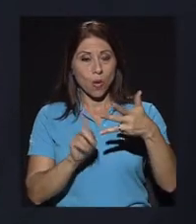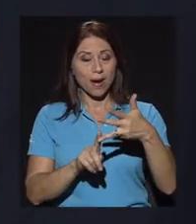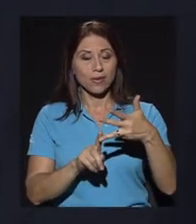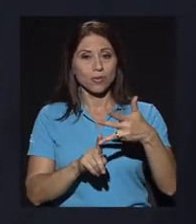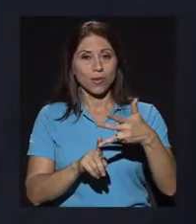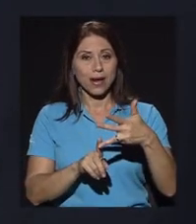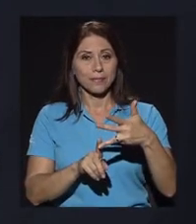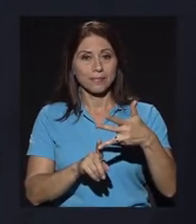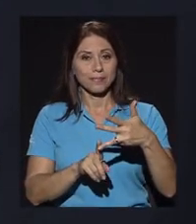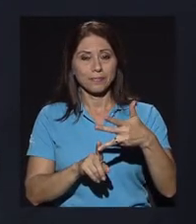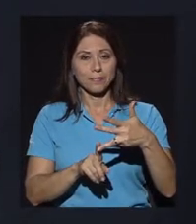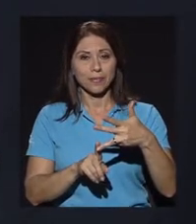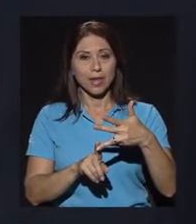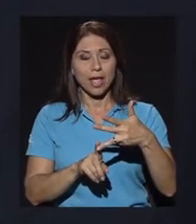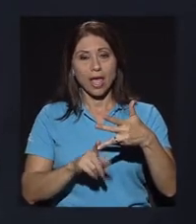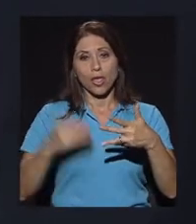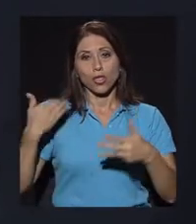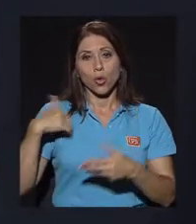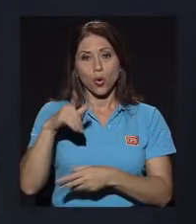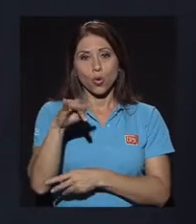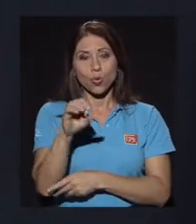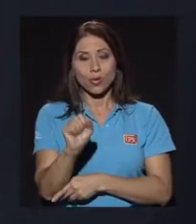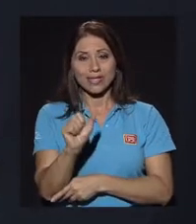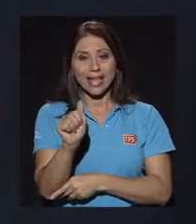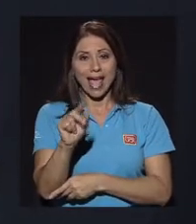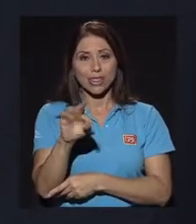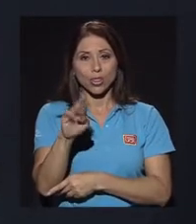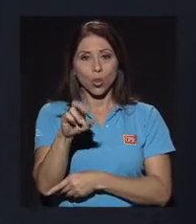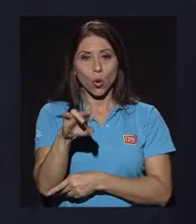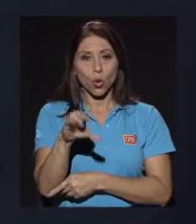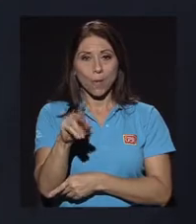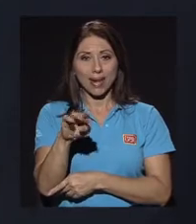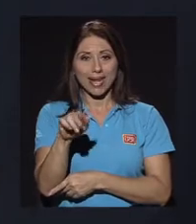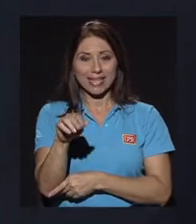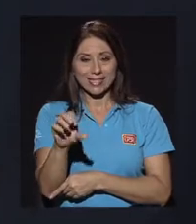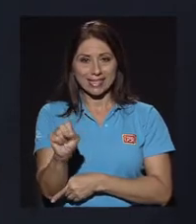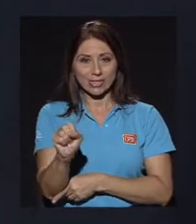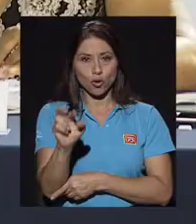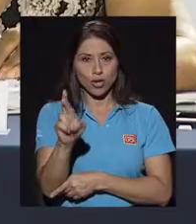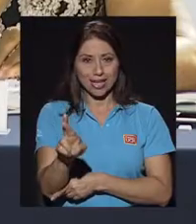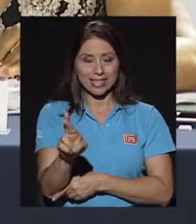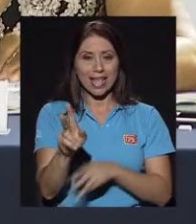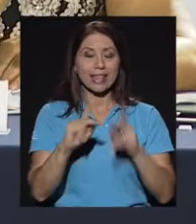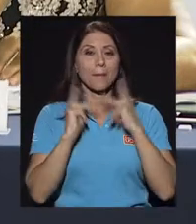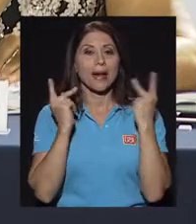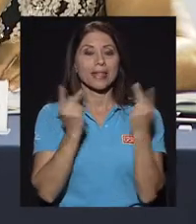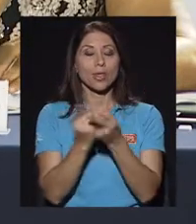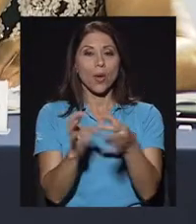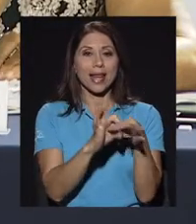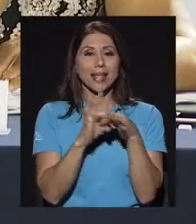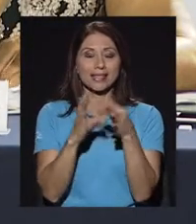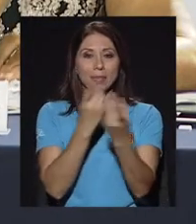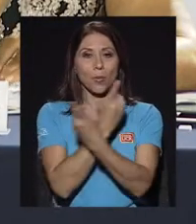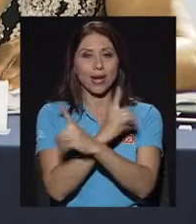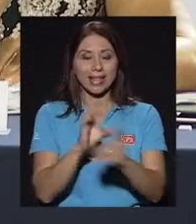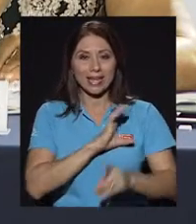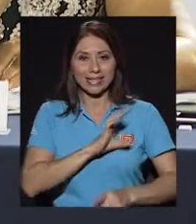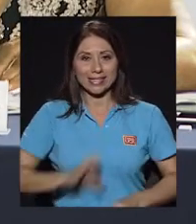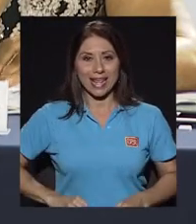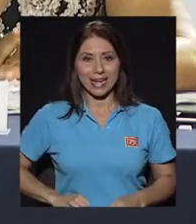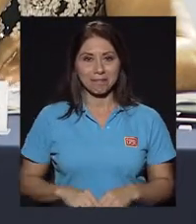Y en cuarto lugar, a don Luis Antonio Meneses Rodríguez, del Partido Alianza Demócrata Cristiana.